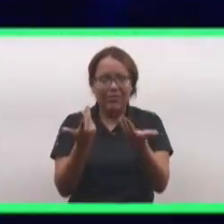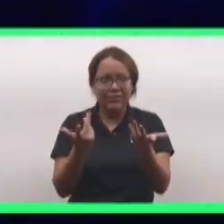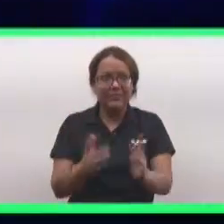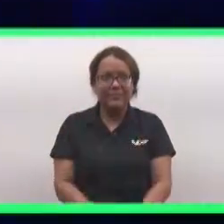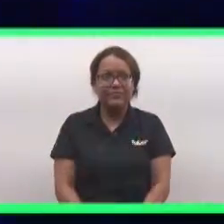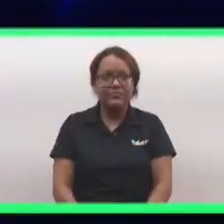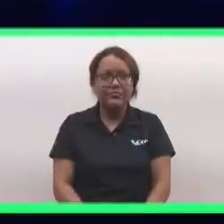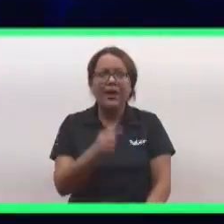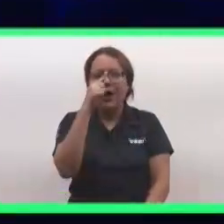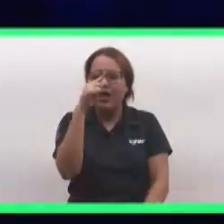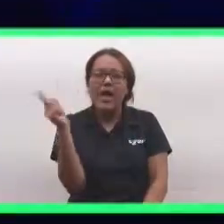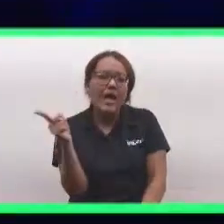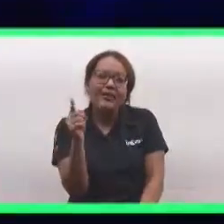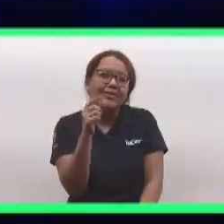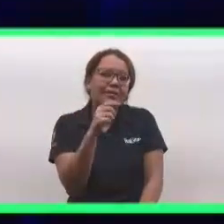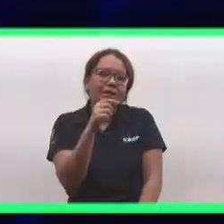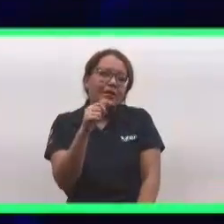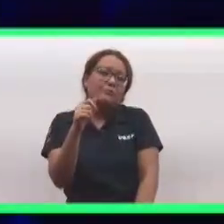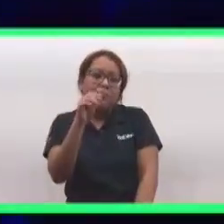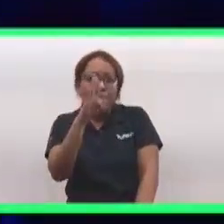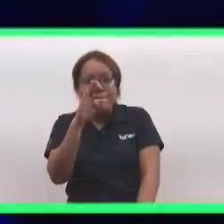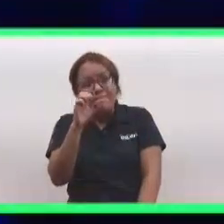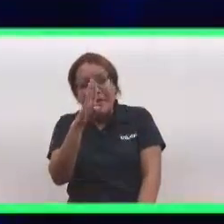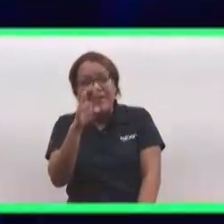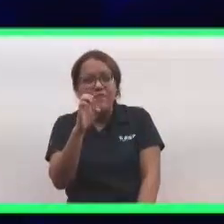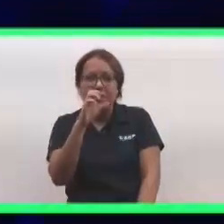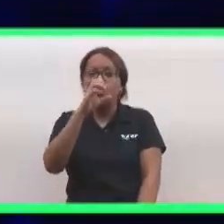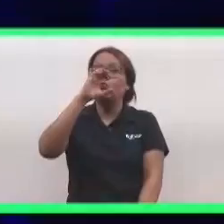Es que él bebe. No, él no bebe, él es bolo.